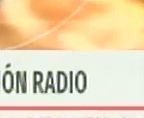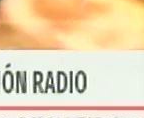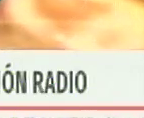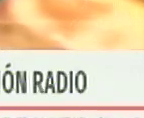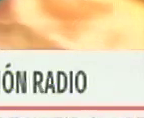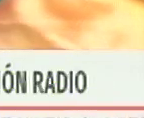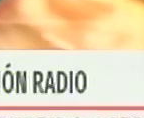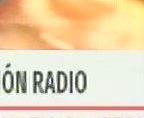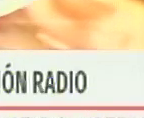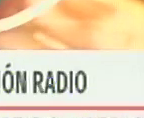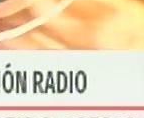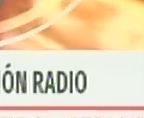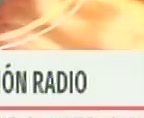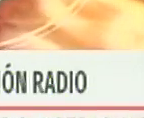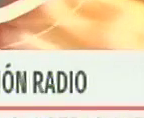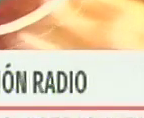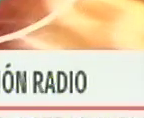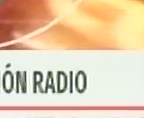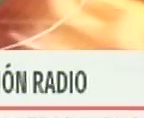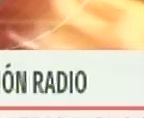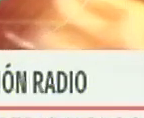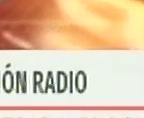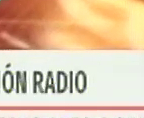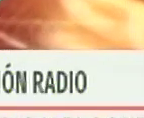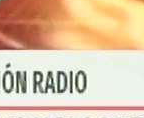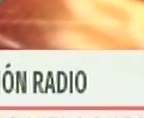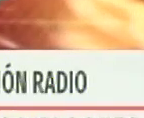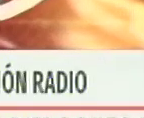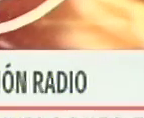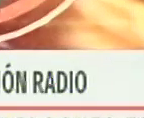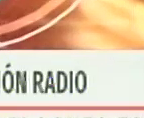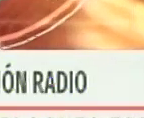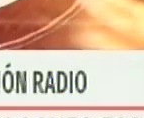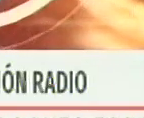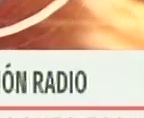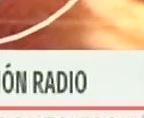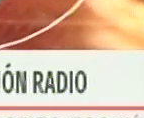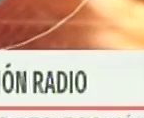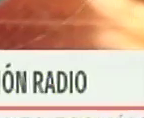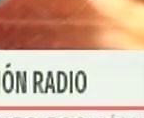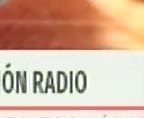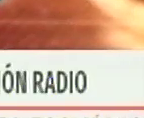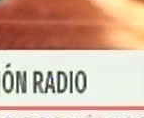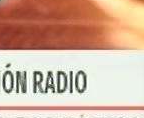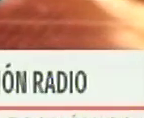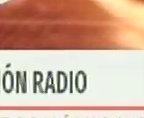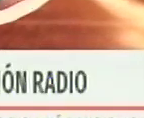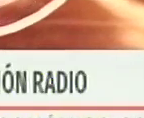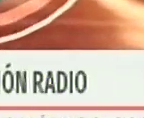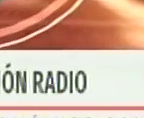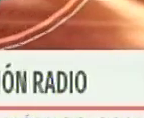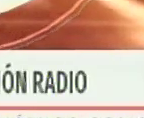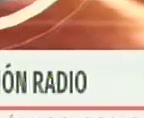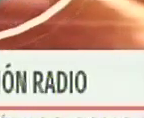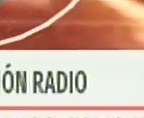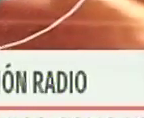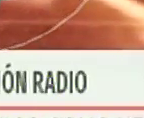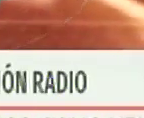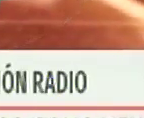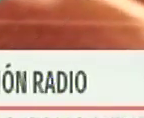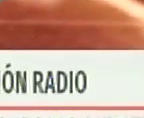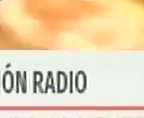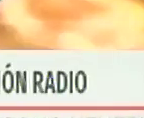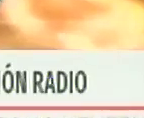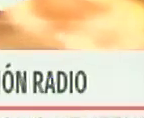preocupo, pero tengo mucha confianza, mucha fe y mucha esperanza en lo que somos como pueblo. Delcy, quisiera un mensaje